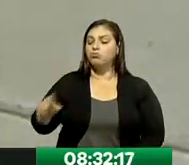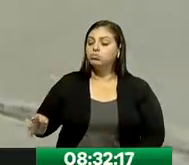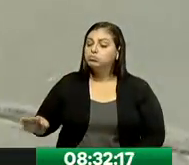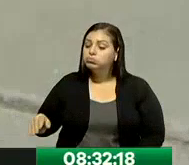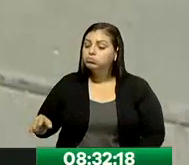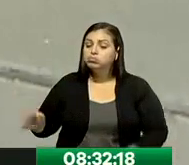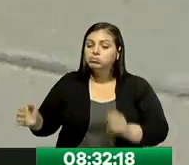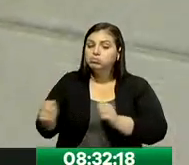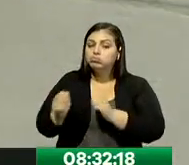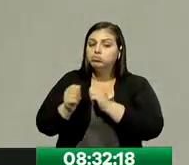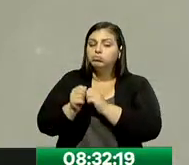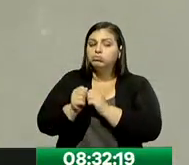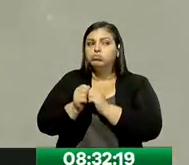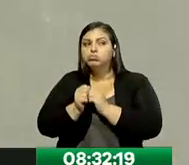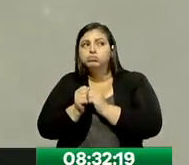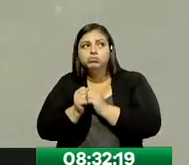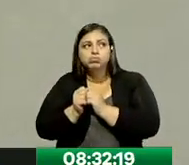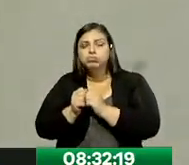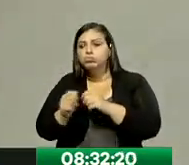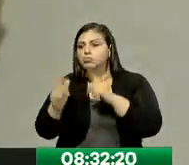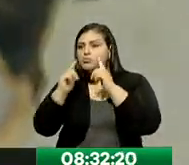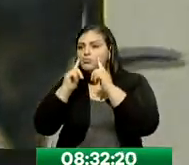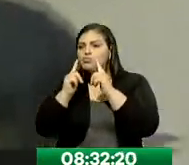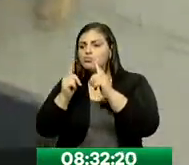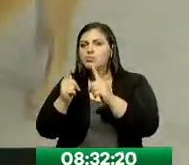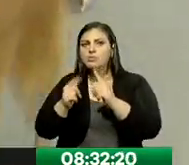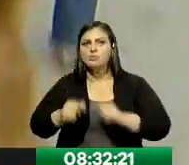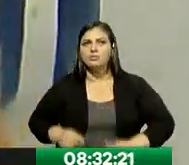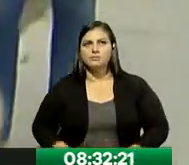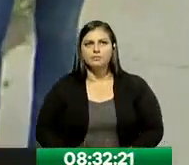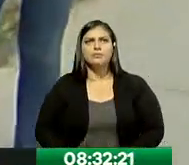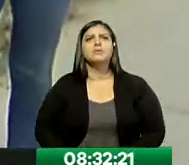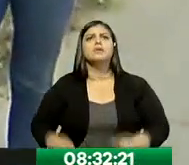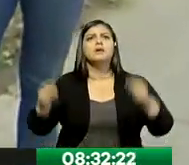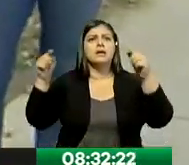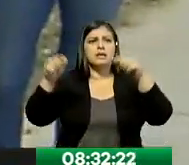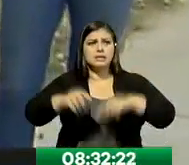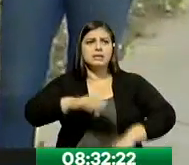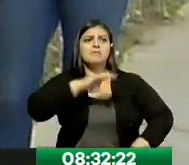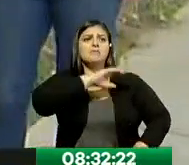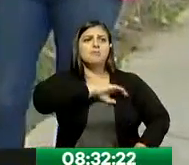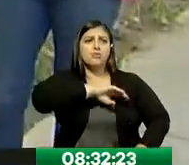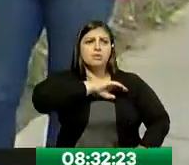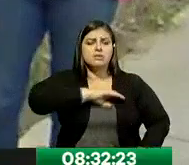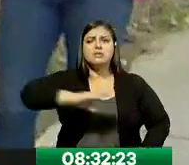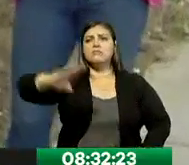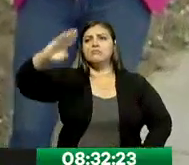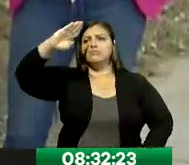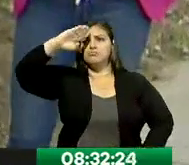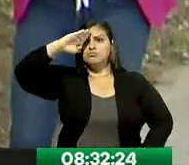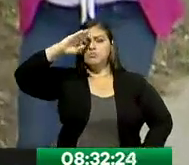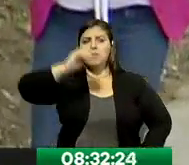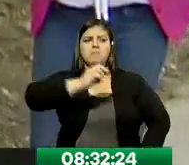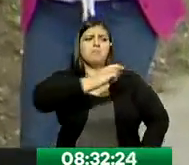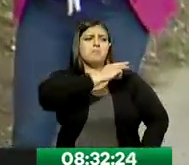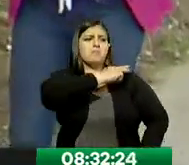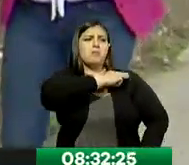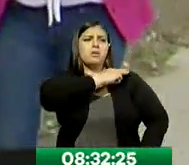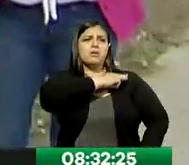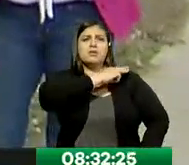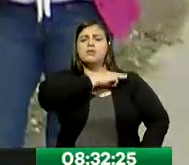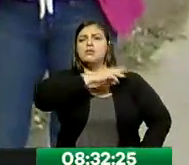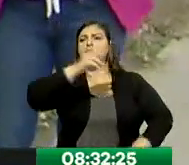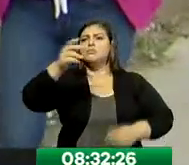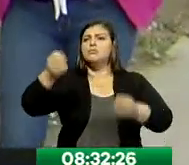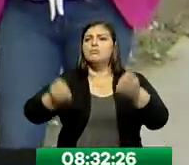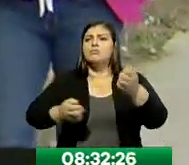que pasa mucho patrullero del ejército, de la policía, de la marina, de la FAE, todos pasan por aquí porque pasan miles de